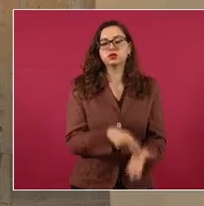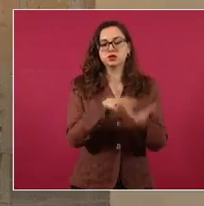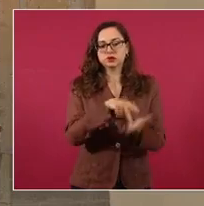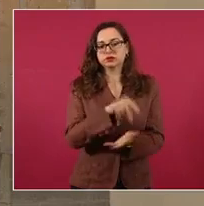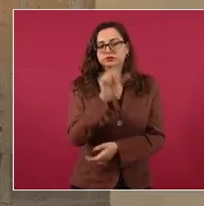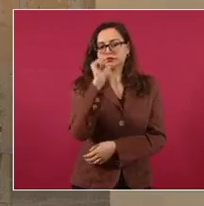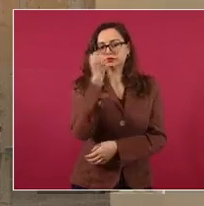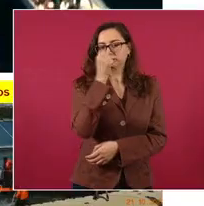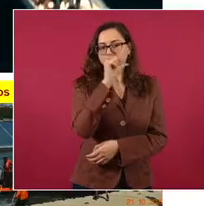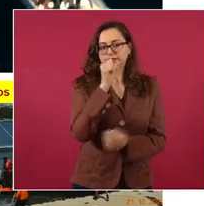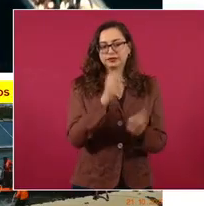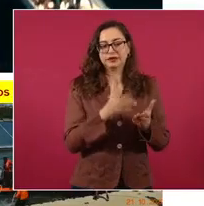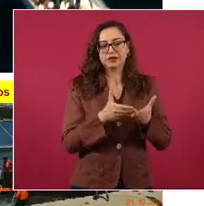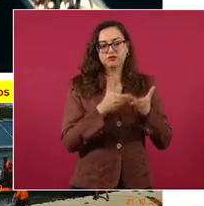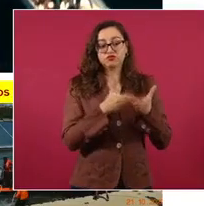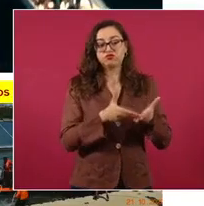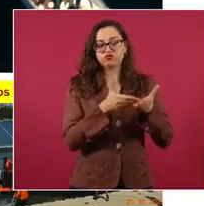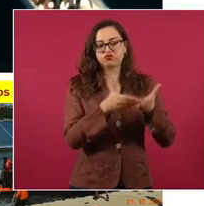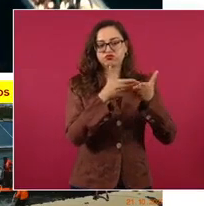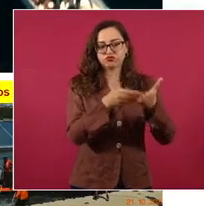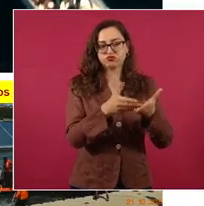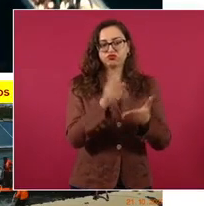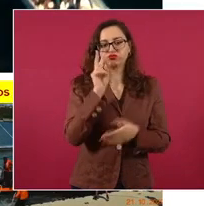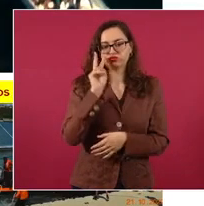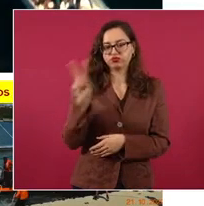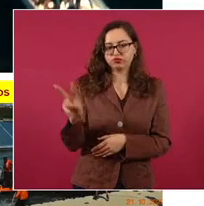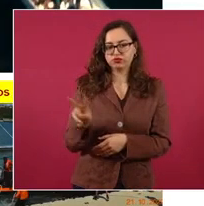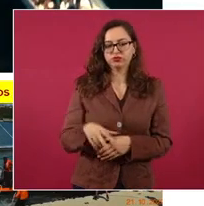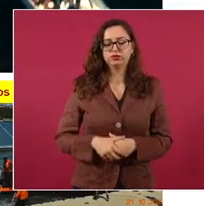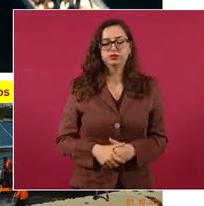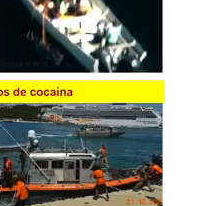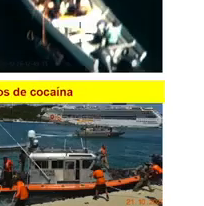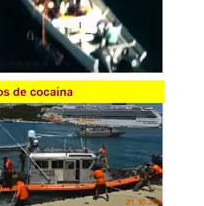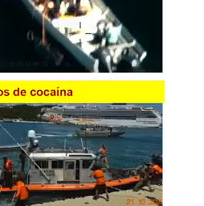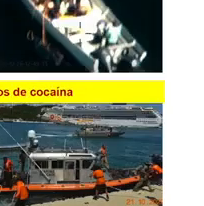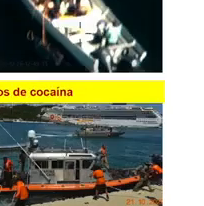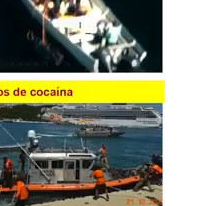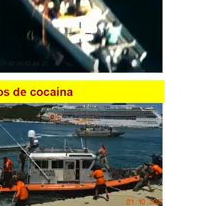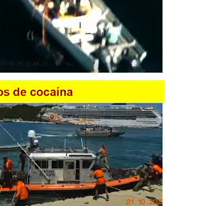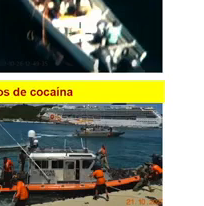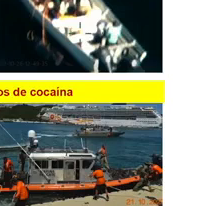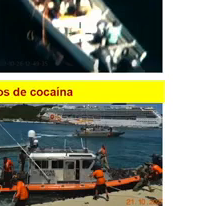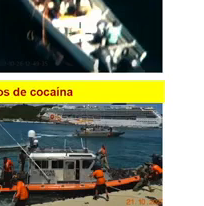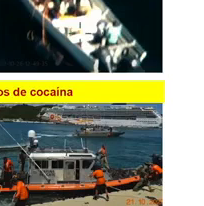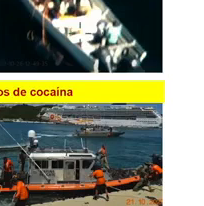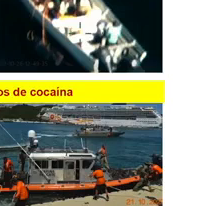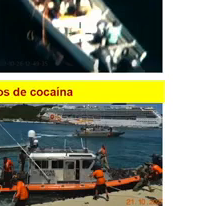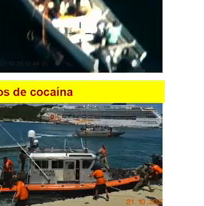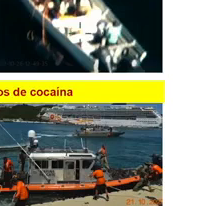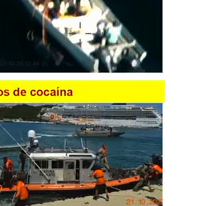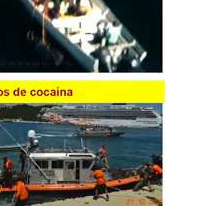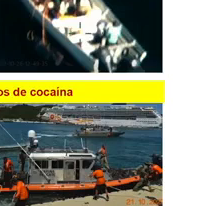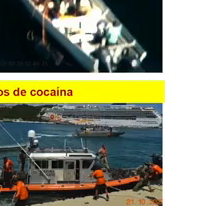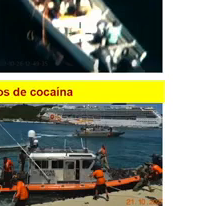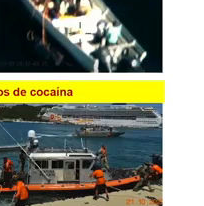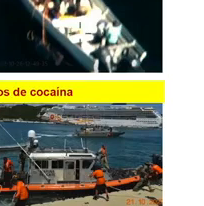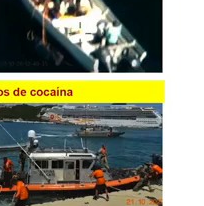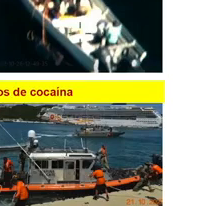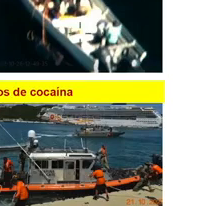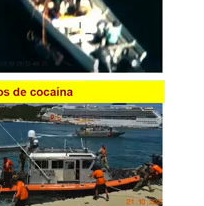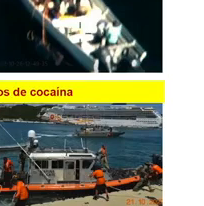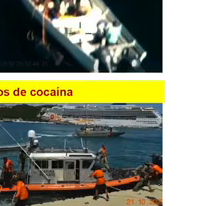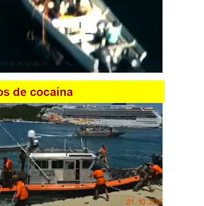150 millas náuticas al sureste de Huatulco. En tal sentido, detuvo la embarcación con la carga